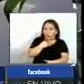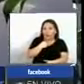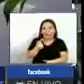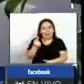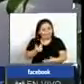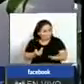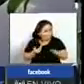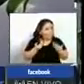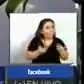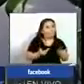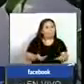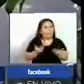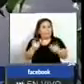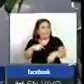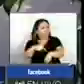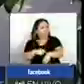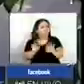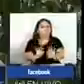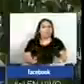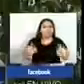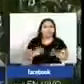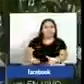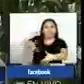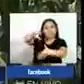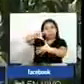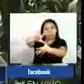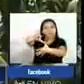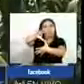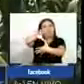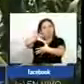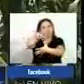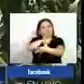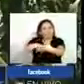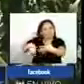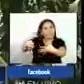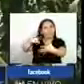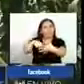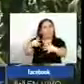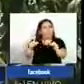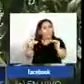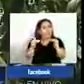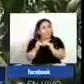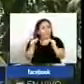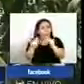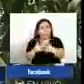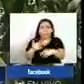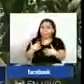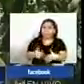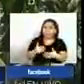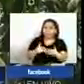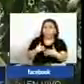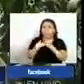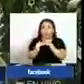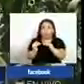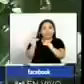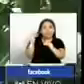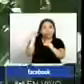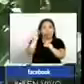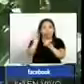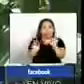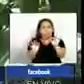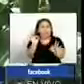manera temprana y oportuna, América Latina y el Caribe también cuentan con los niveles más altos de acceso a una dieta